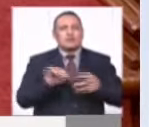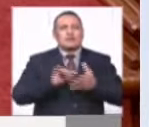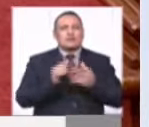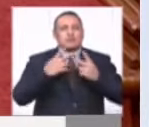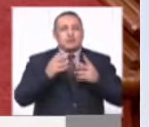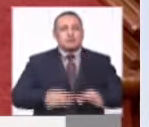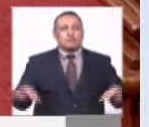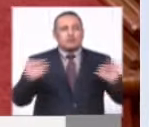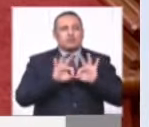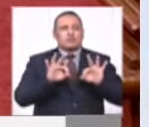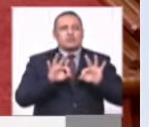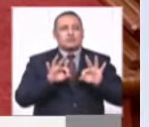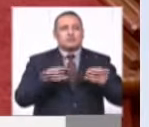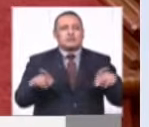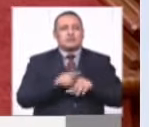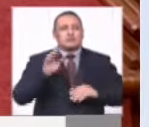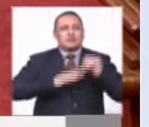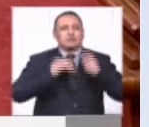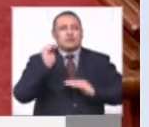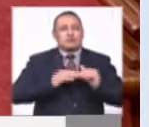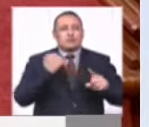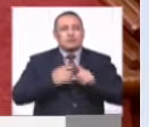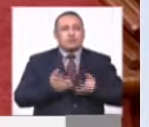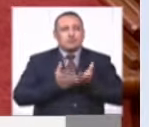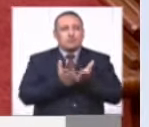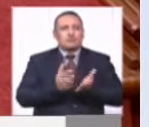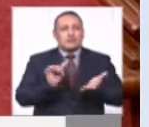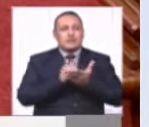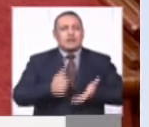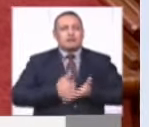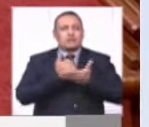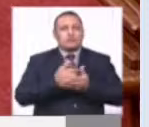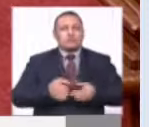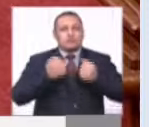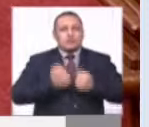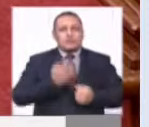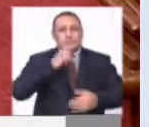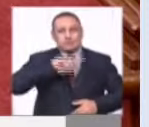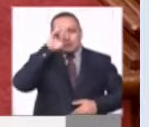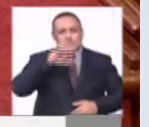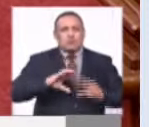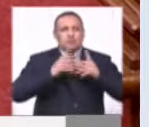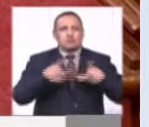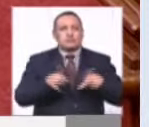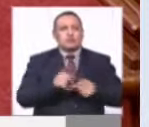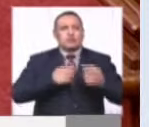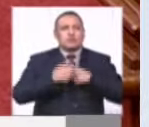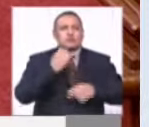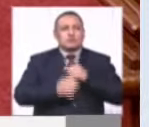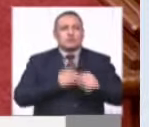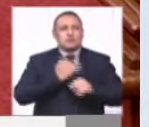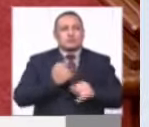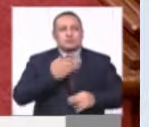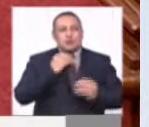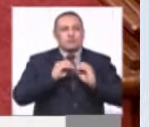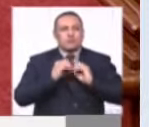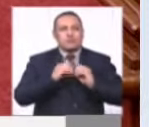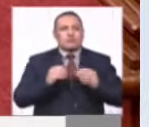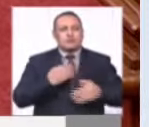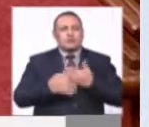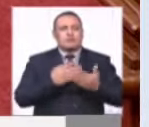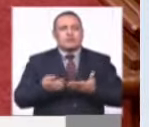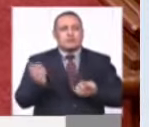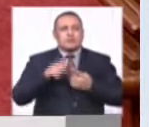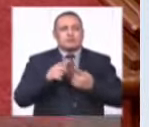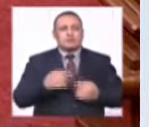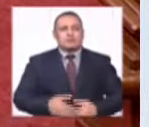una importante infraestructura portuaria que permita posicionar al Perú en el mundo del comercio internacional de una mejor forma de lo que ha venido ocurriendo